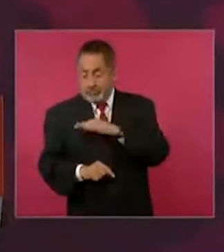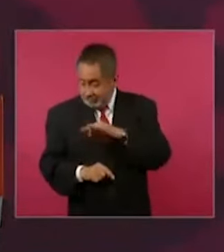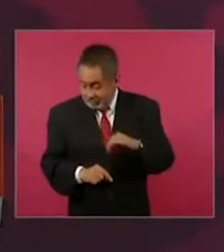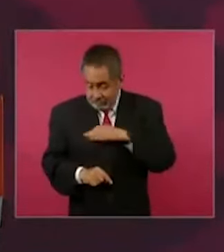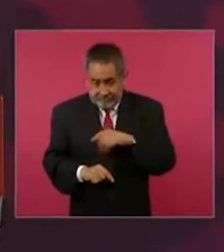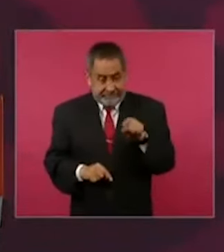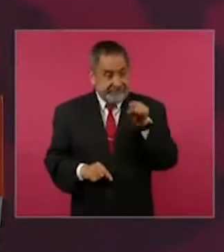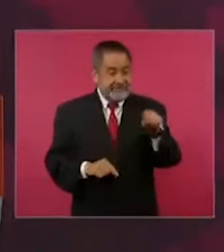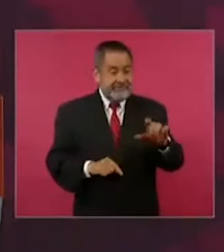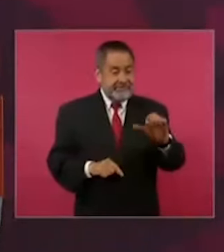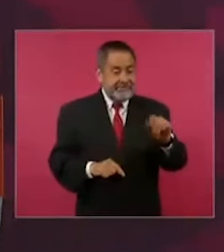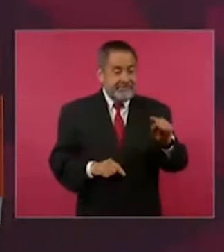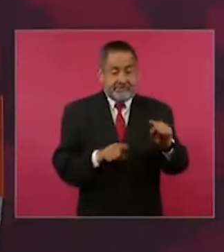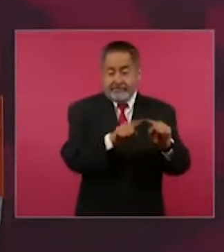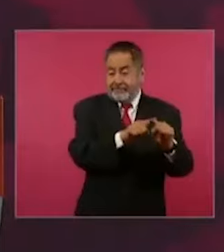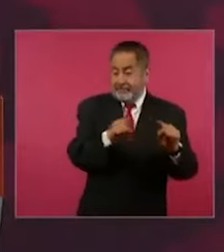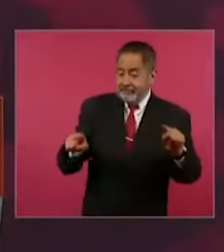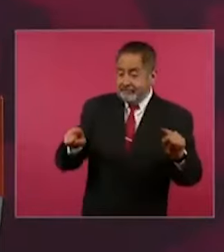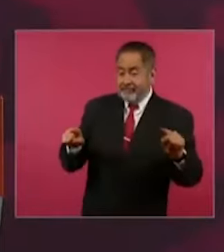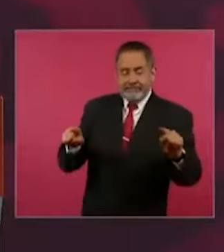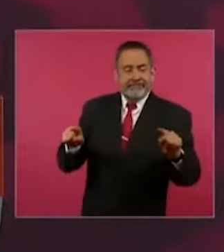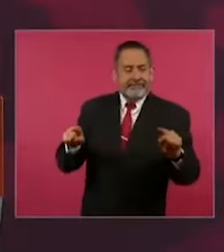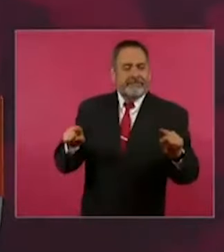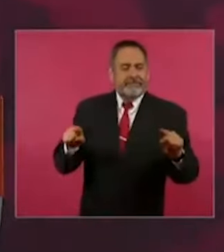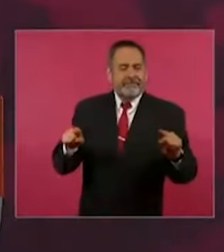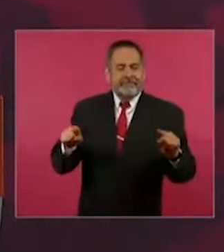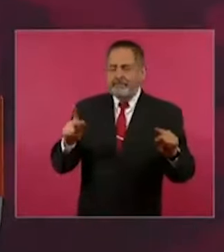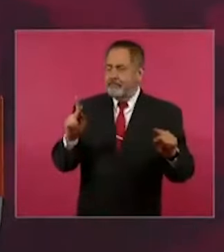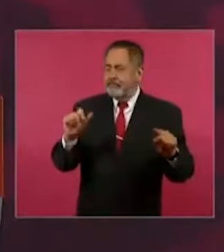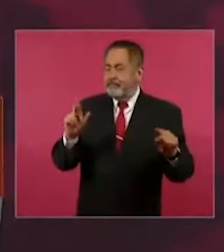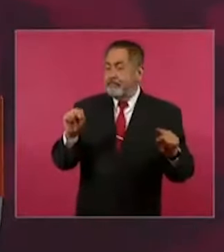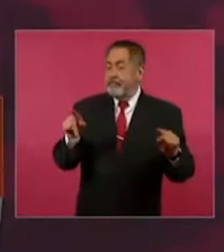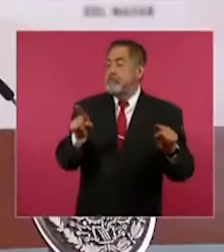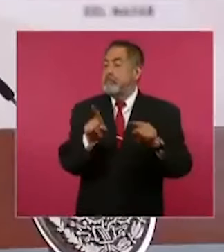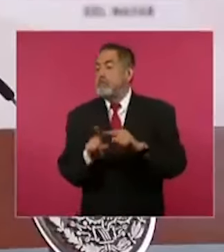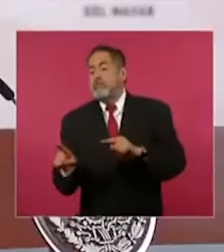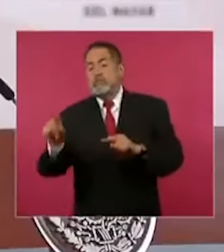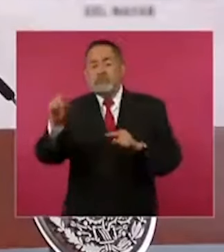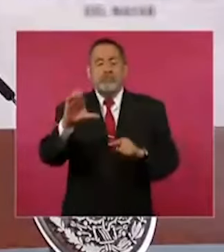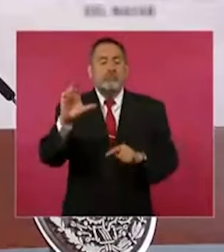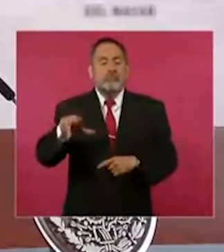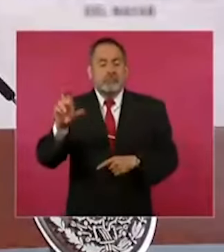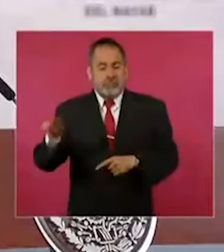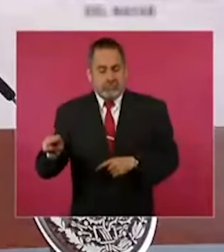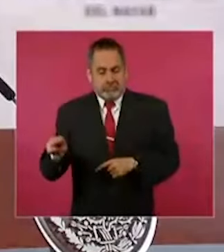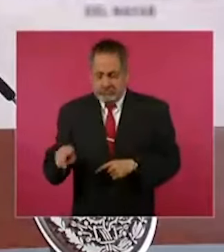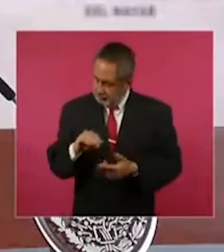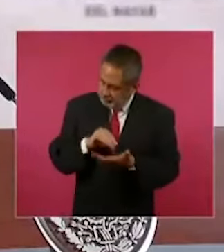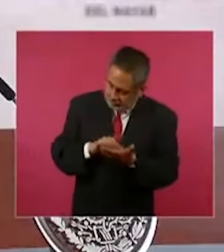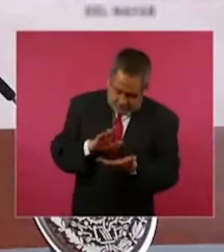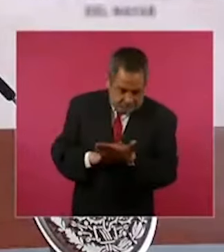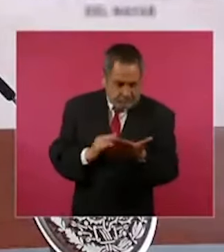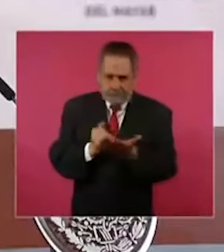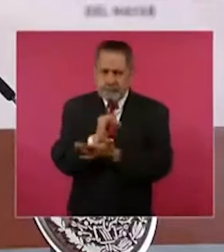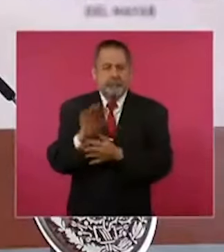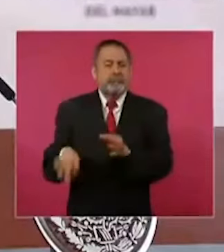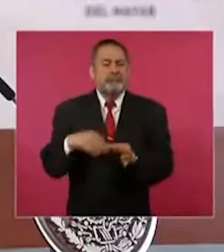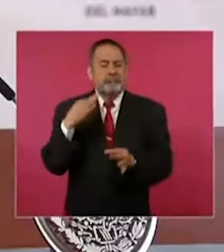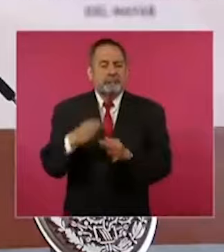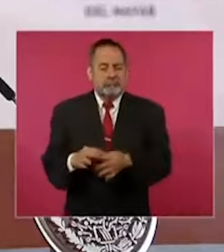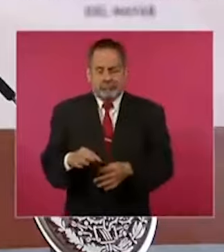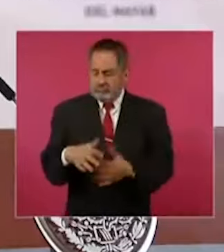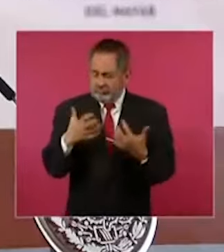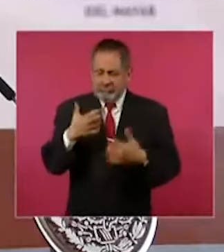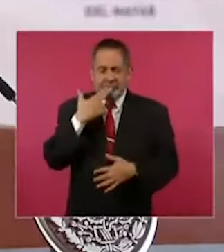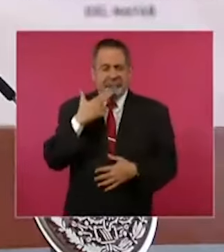eh el INE estos resultados del prep de estos resultados preliminares destaca que se mantiene una